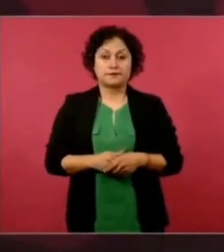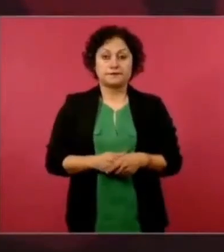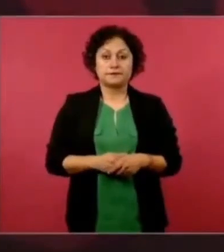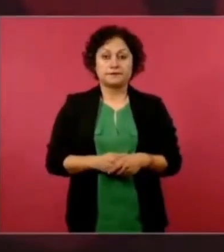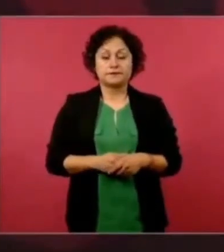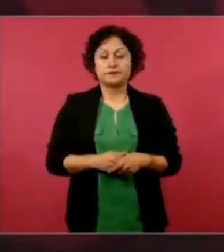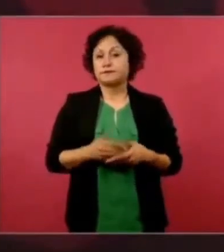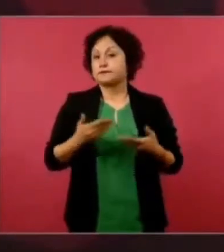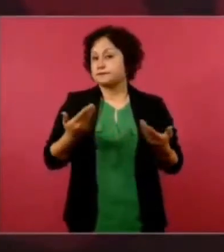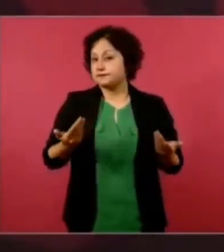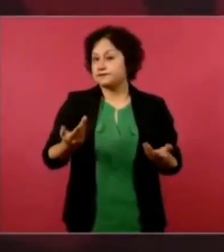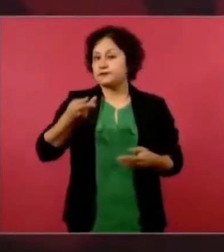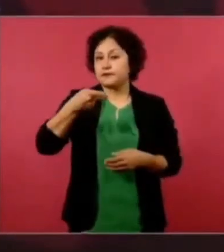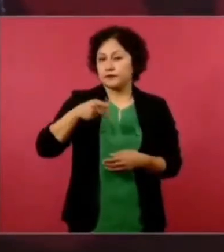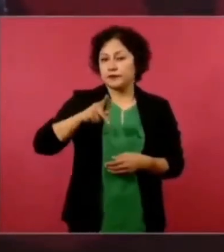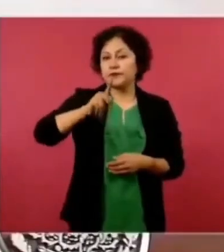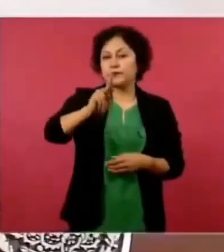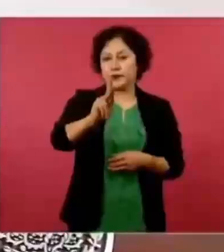Pero ¿qué sucede?